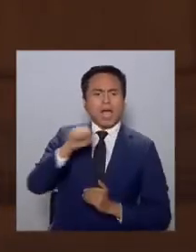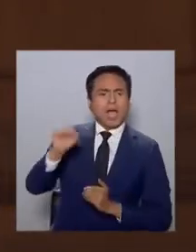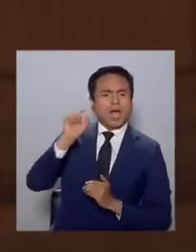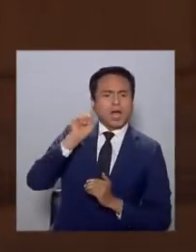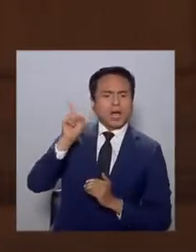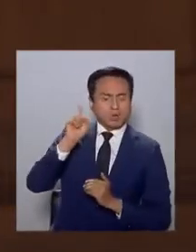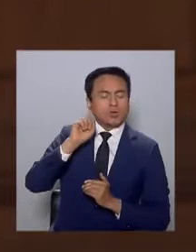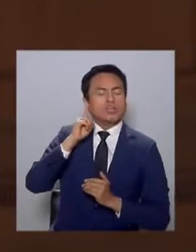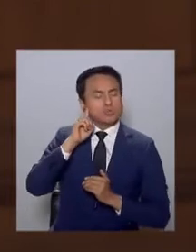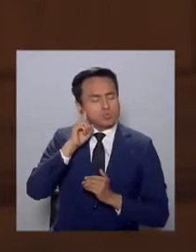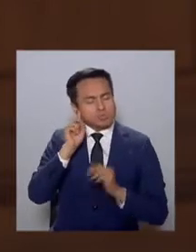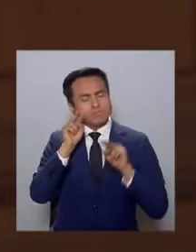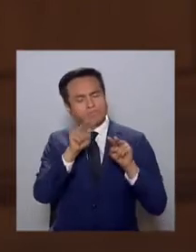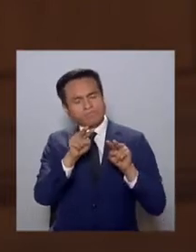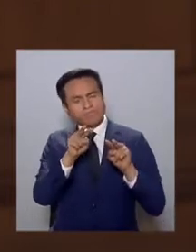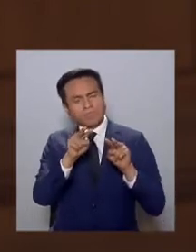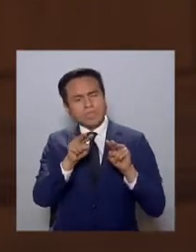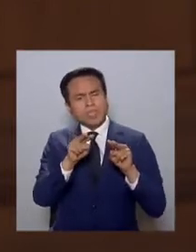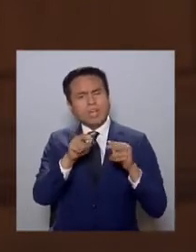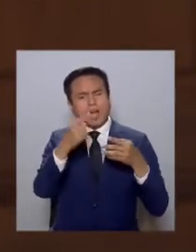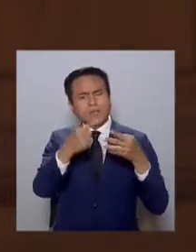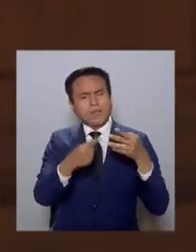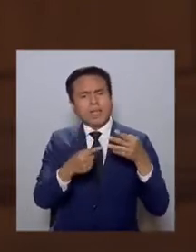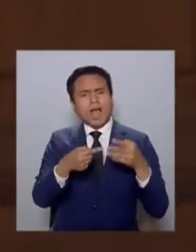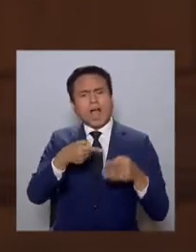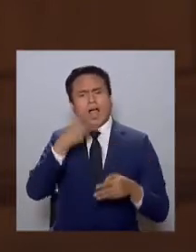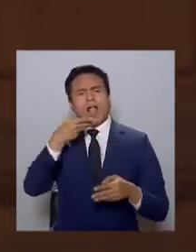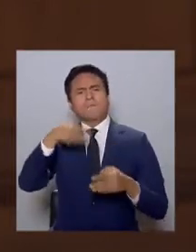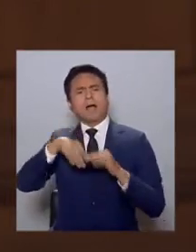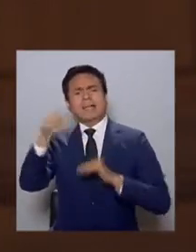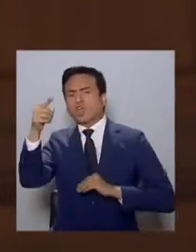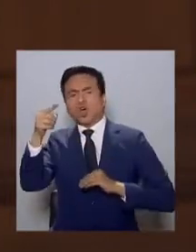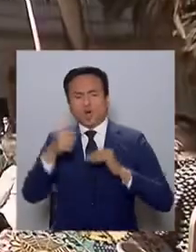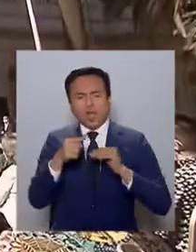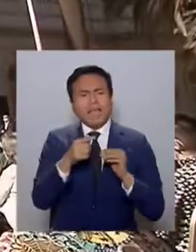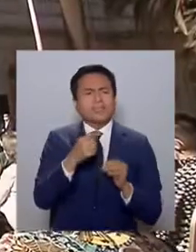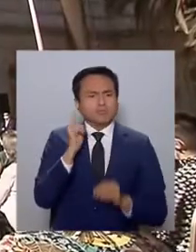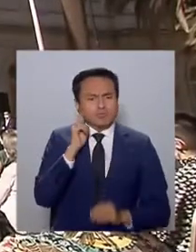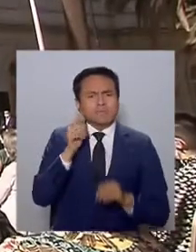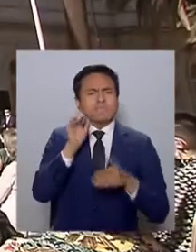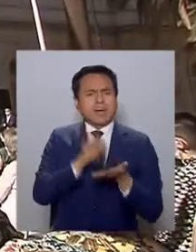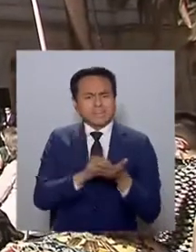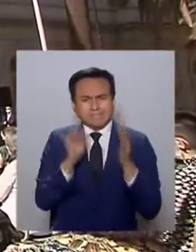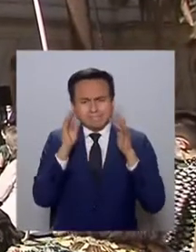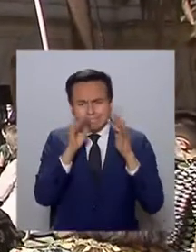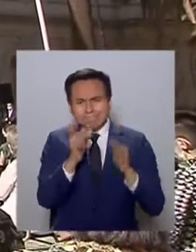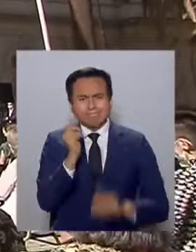mucho, que escuchen el doble de lo que hablen, que preparen sus